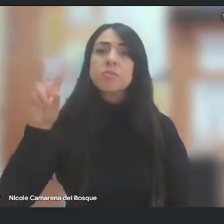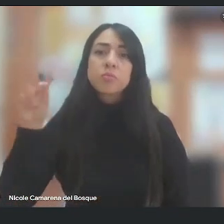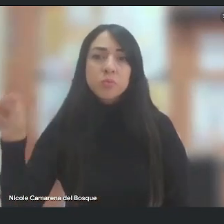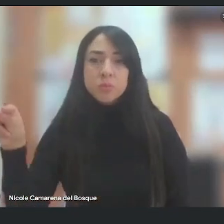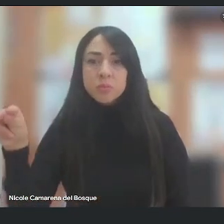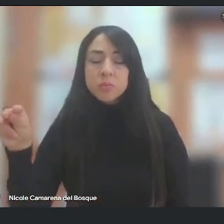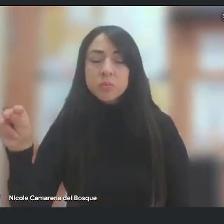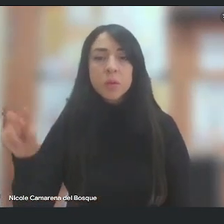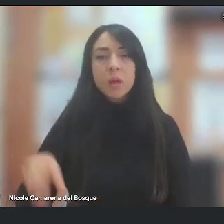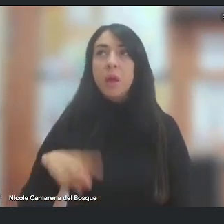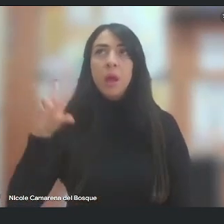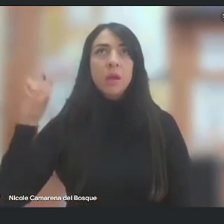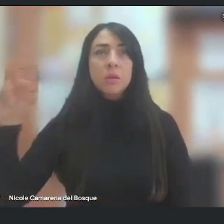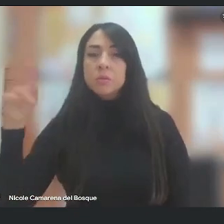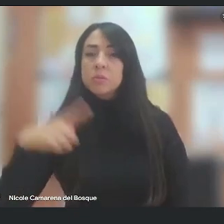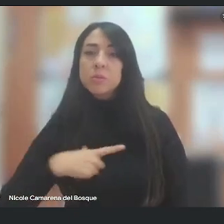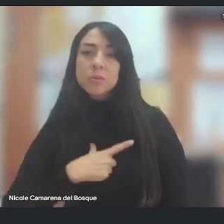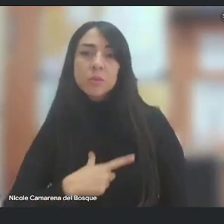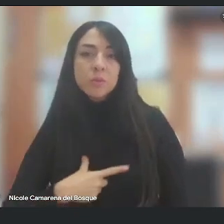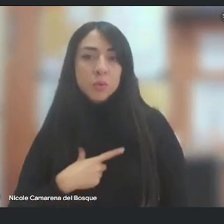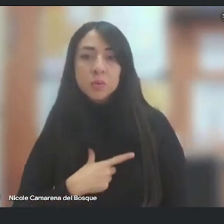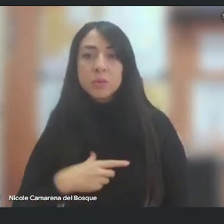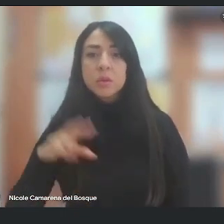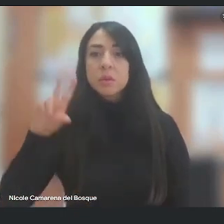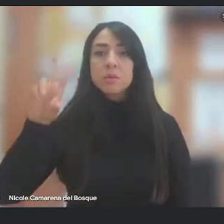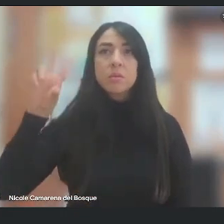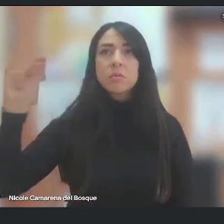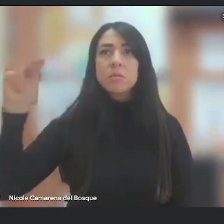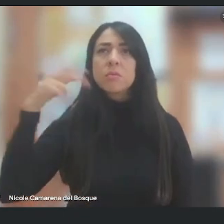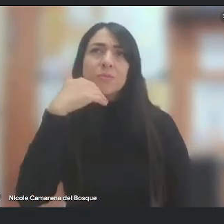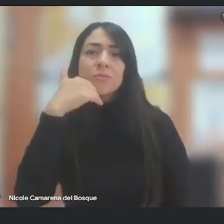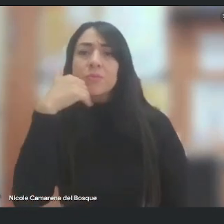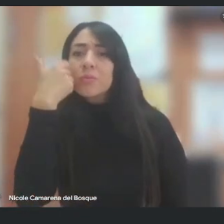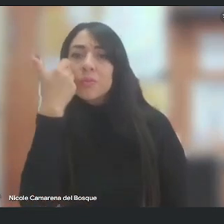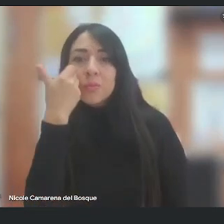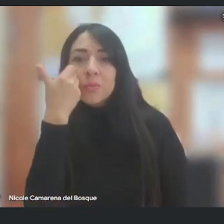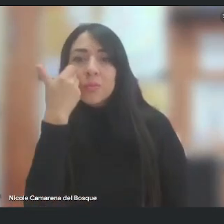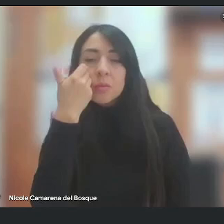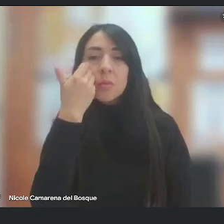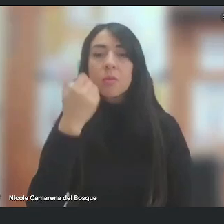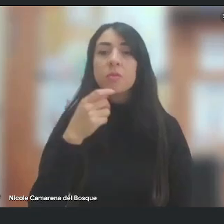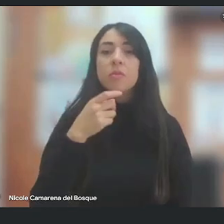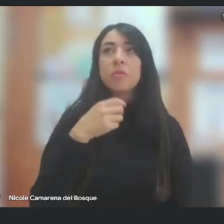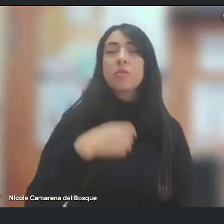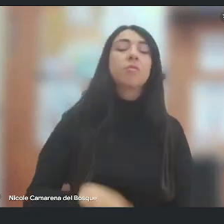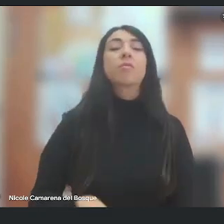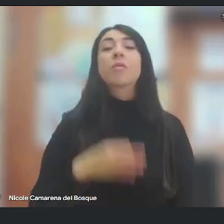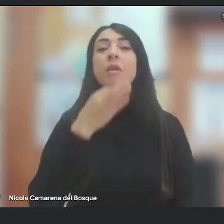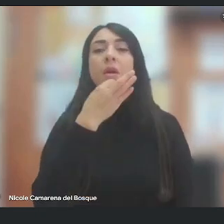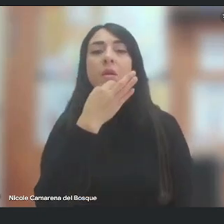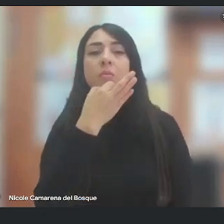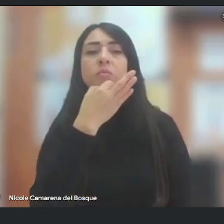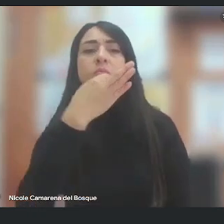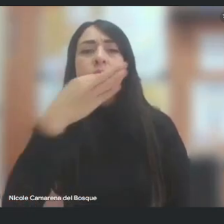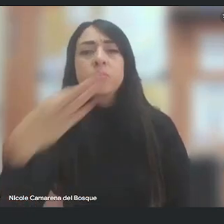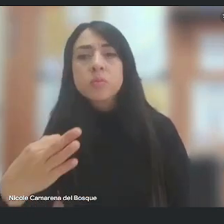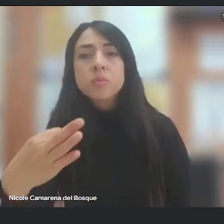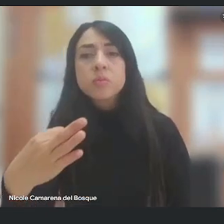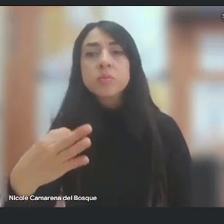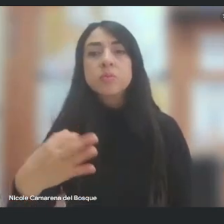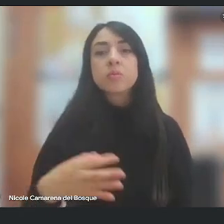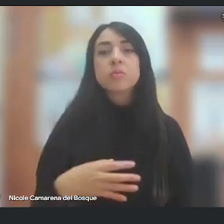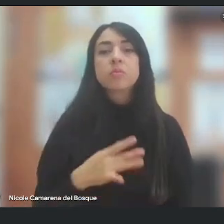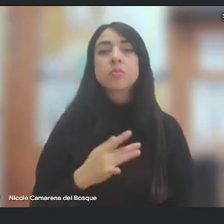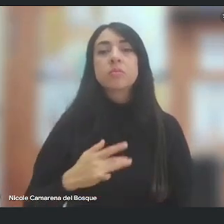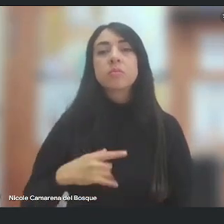motivar sobre todo a expresar preferencias y gustos. No impedirles hablar o preguntar sobre el